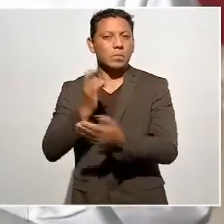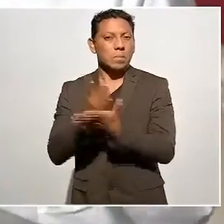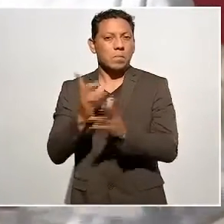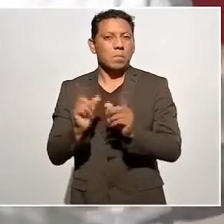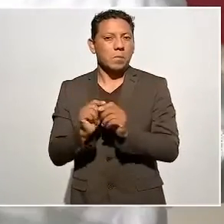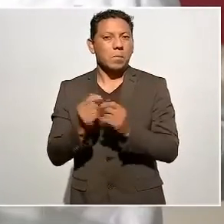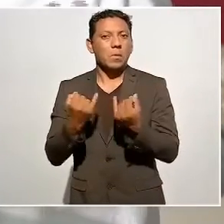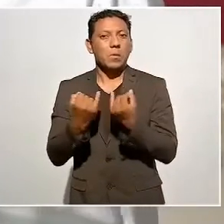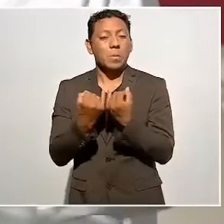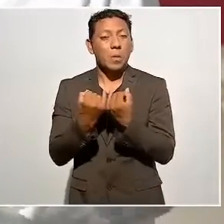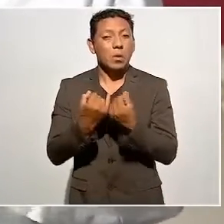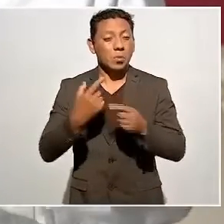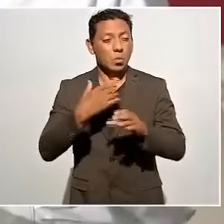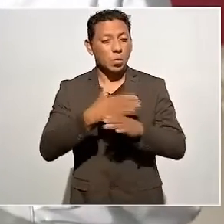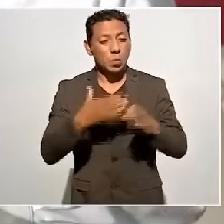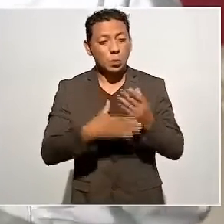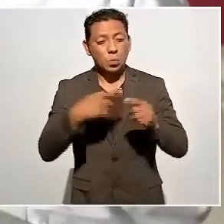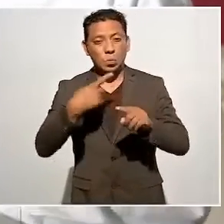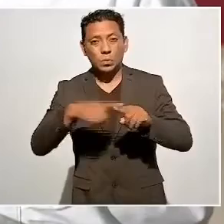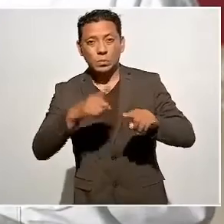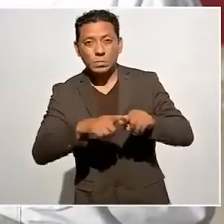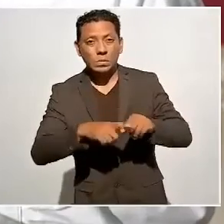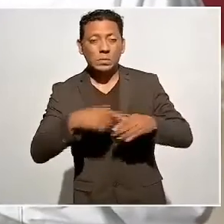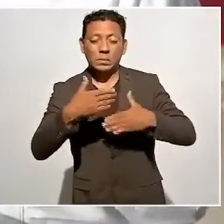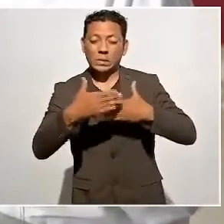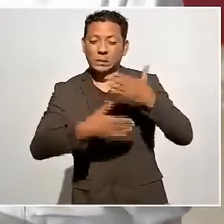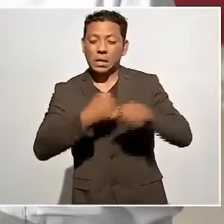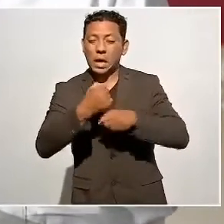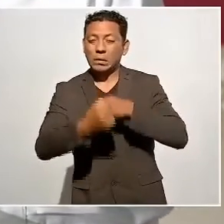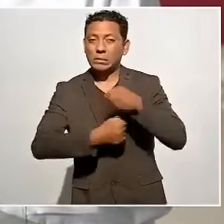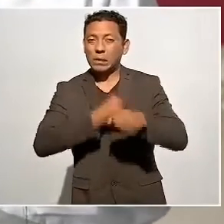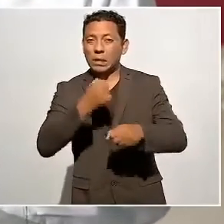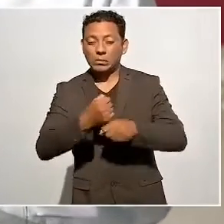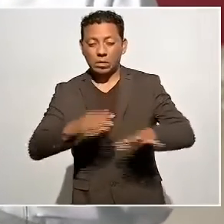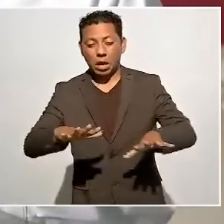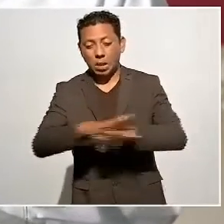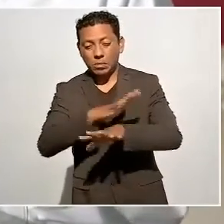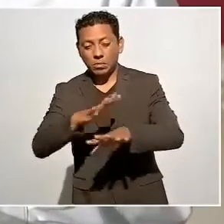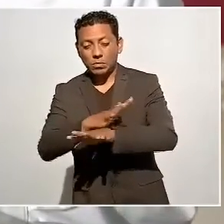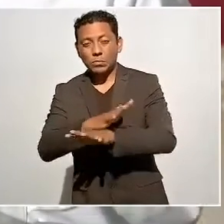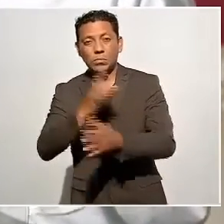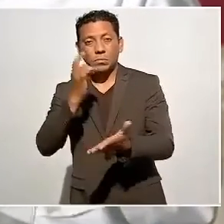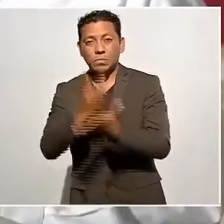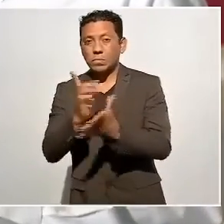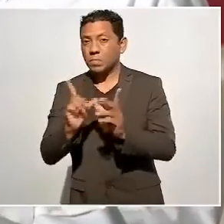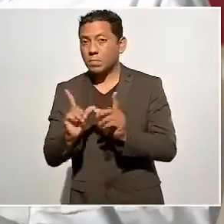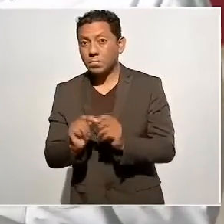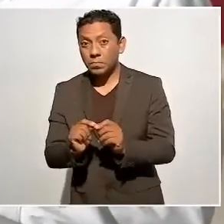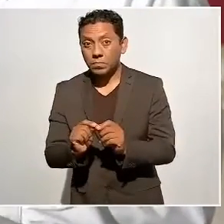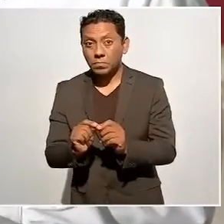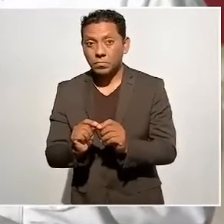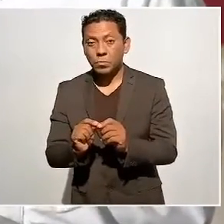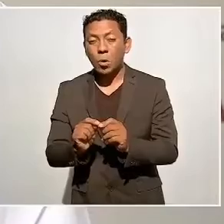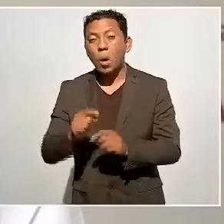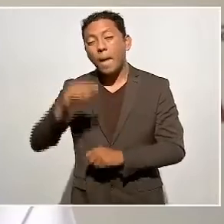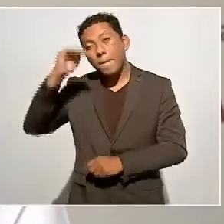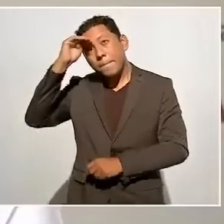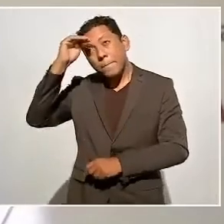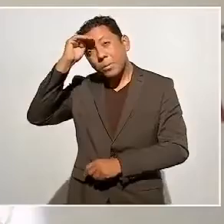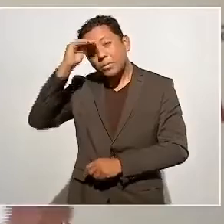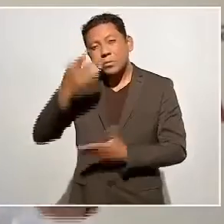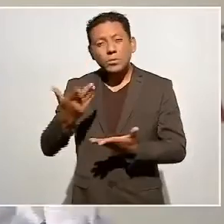con vicios, con décadas de vicios innombrables. Tampoco lo